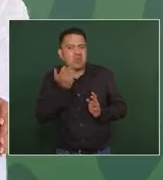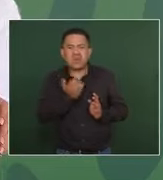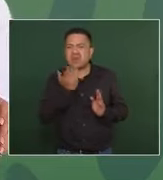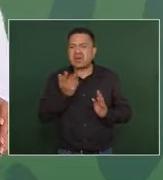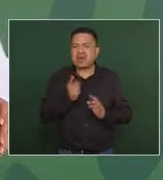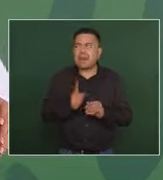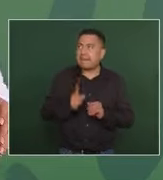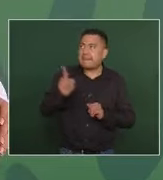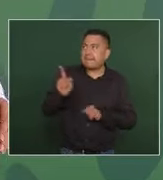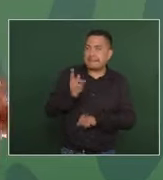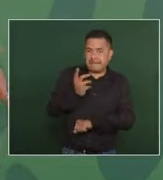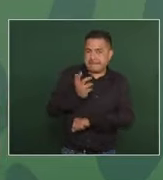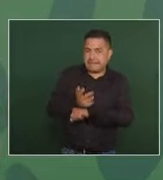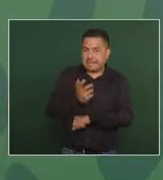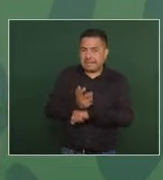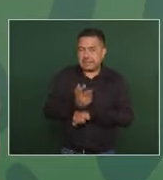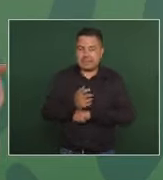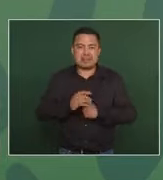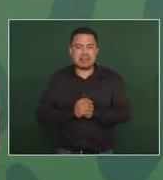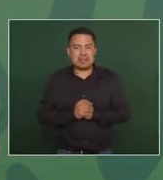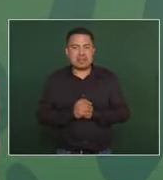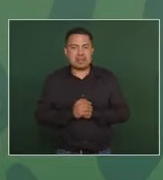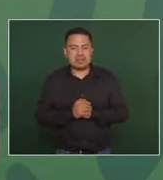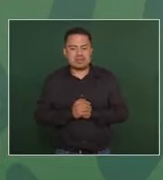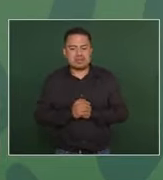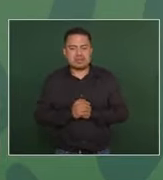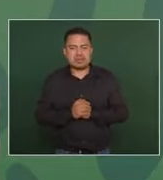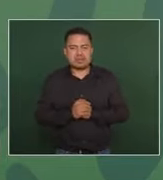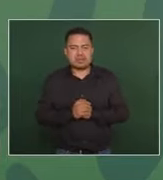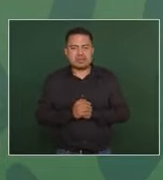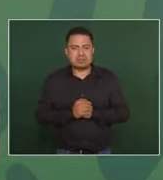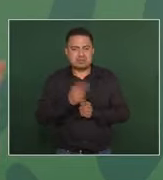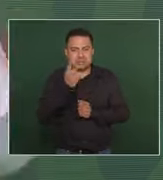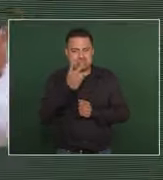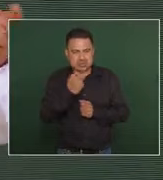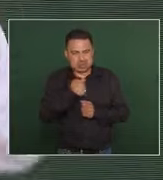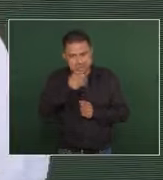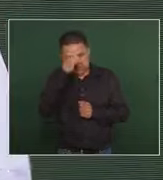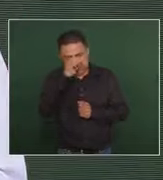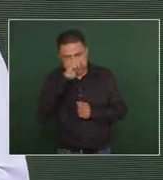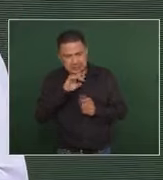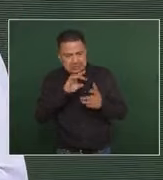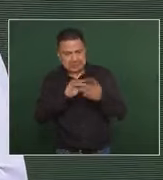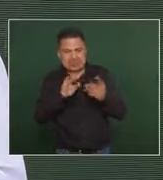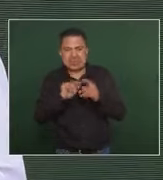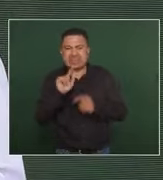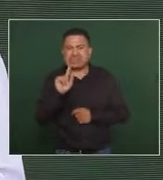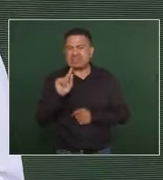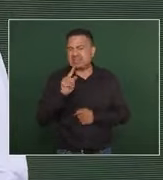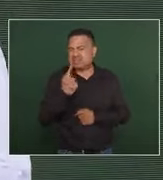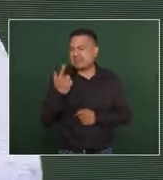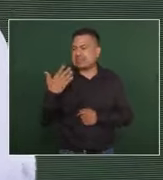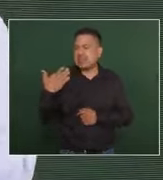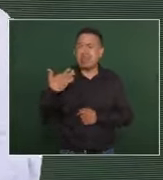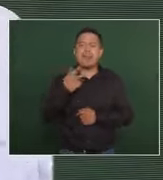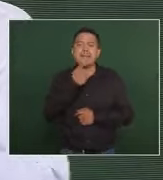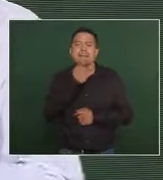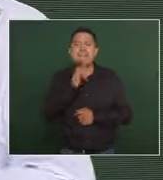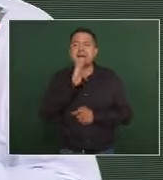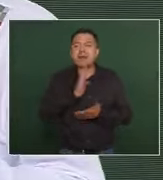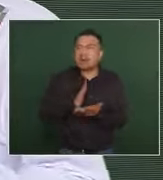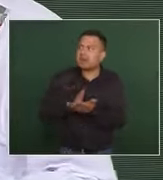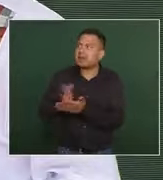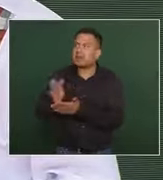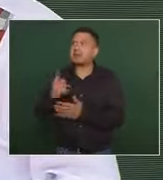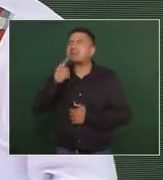Estados Unidos, comento dos anécdotas. Una, hace poco, unos papás fueron y